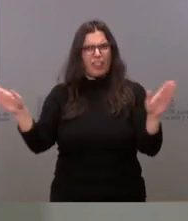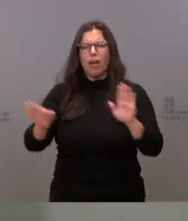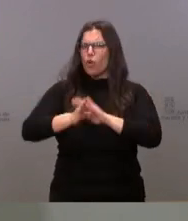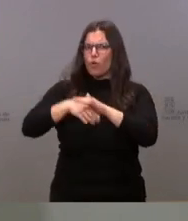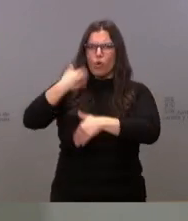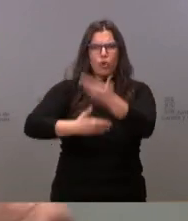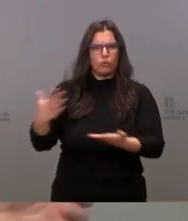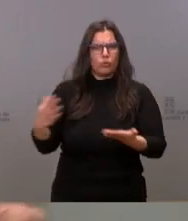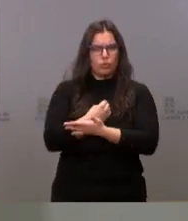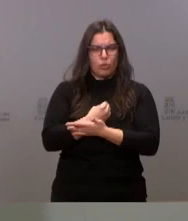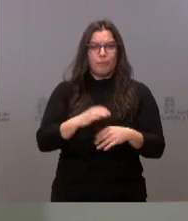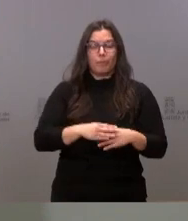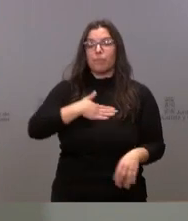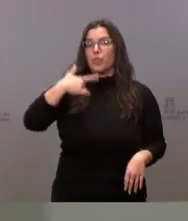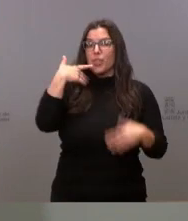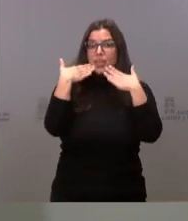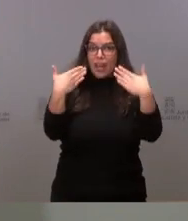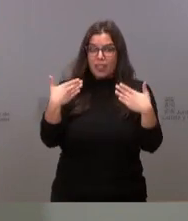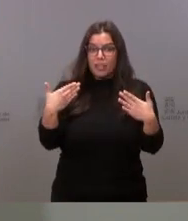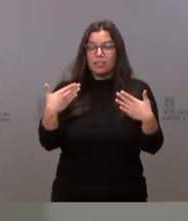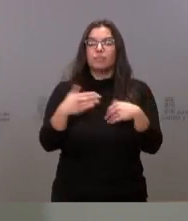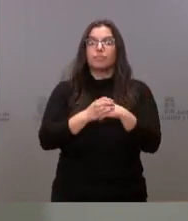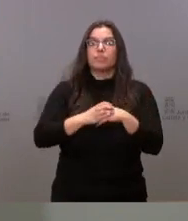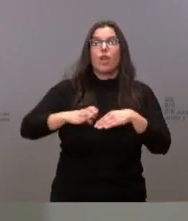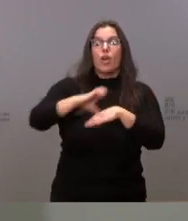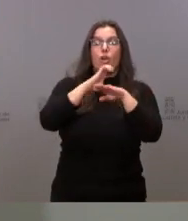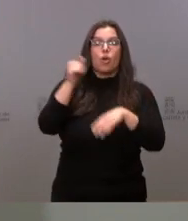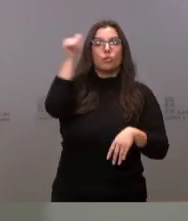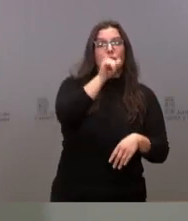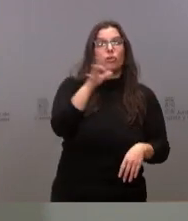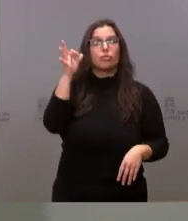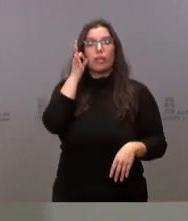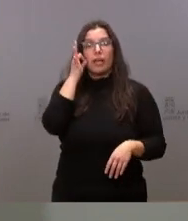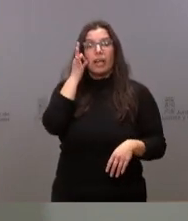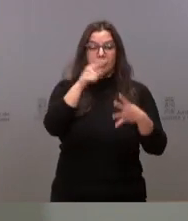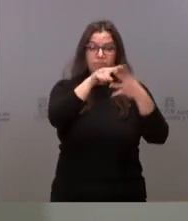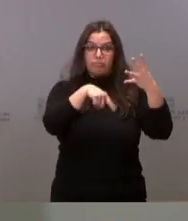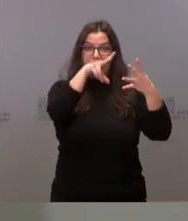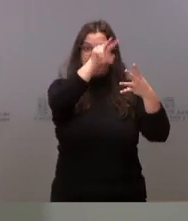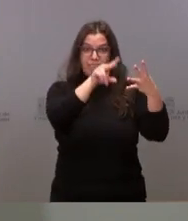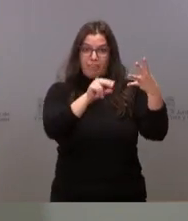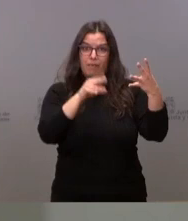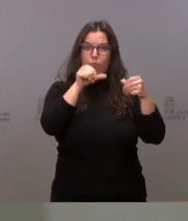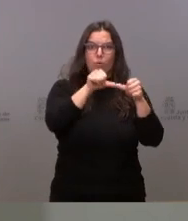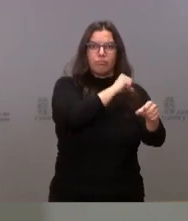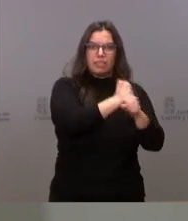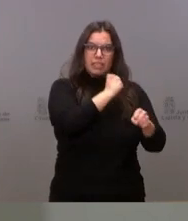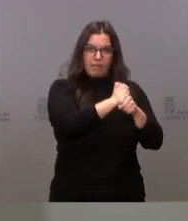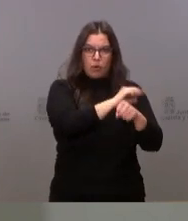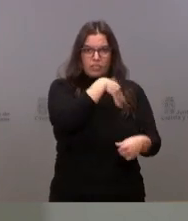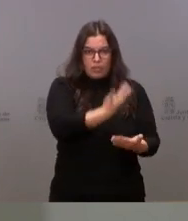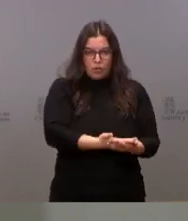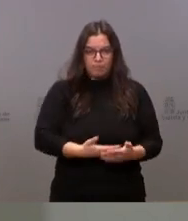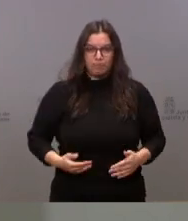León. Quiero dar las gracias a los consejeros y consejeras salientes por su trabajo a lo largo de estos